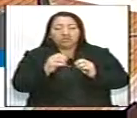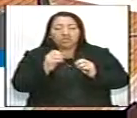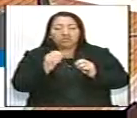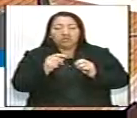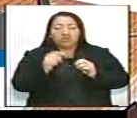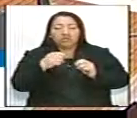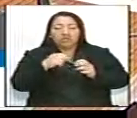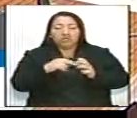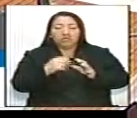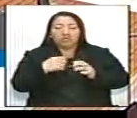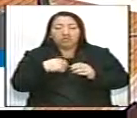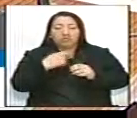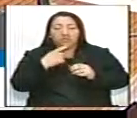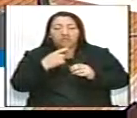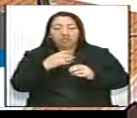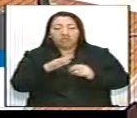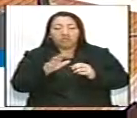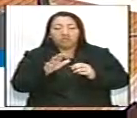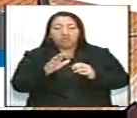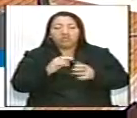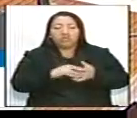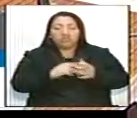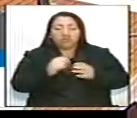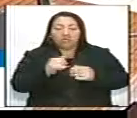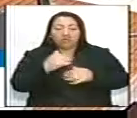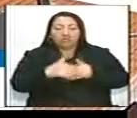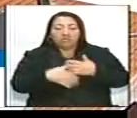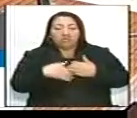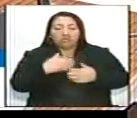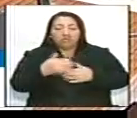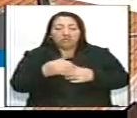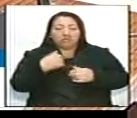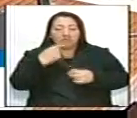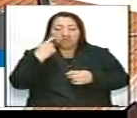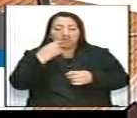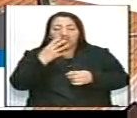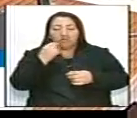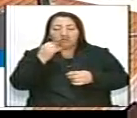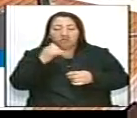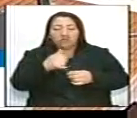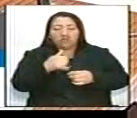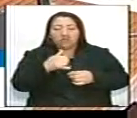locales, incluso cómo era el procedimiento para el pago.